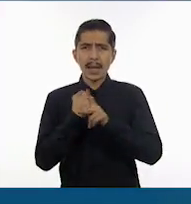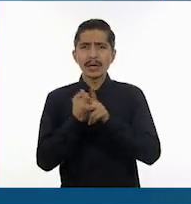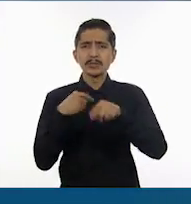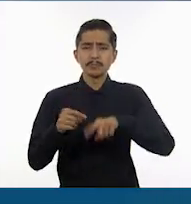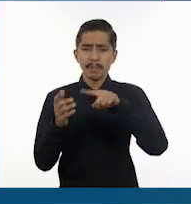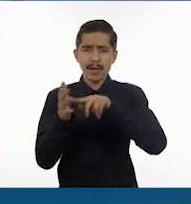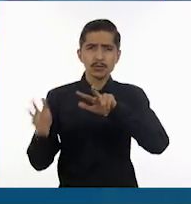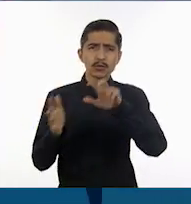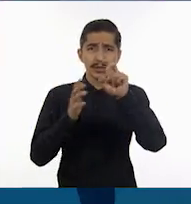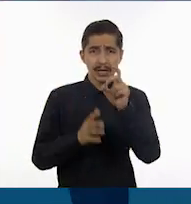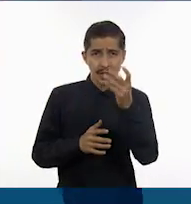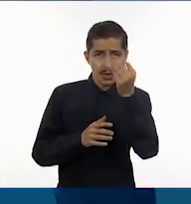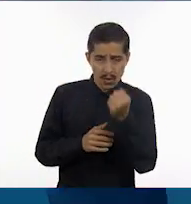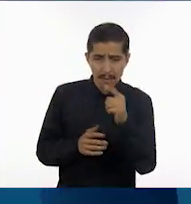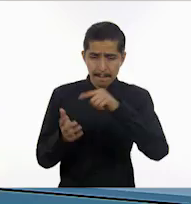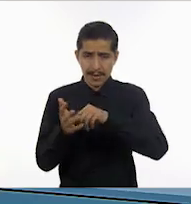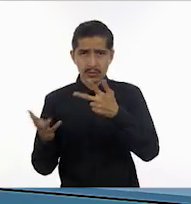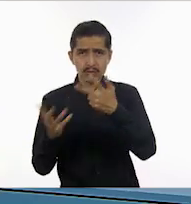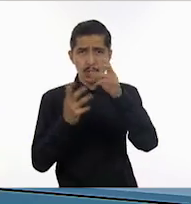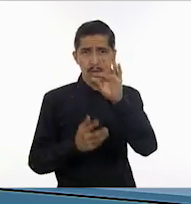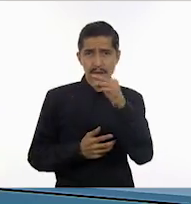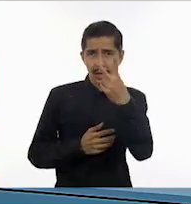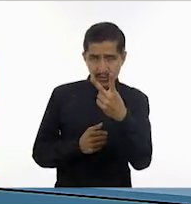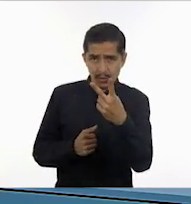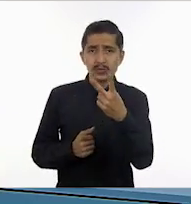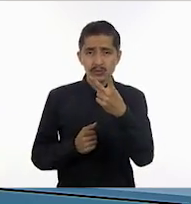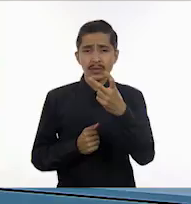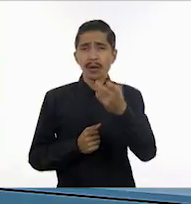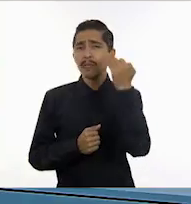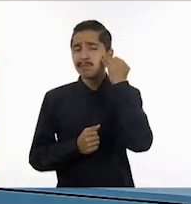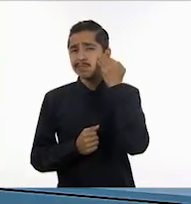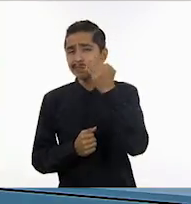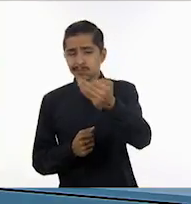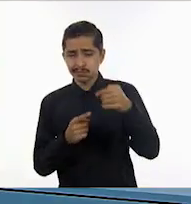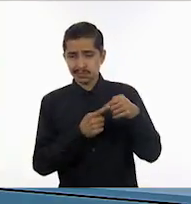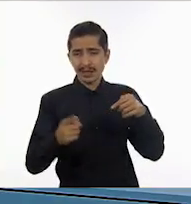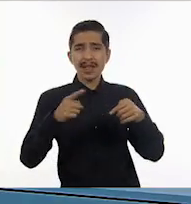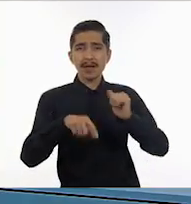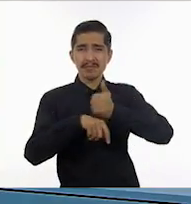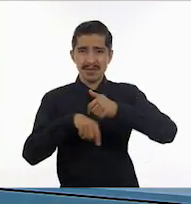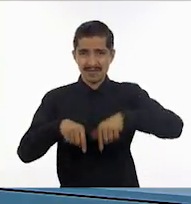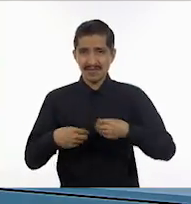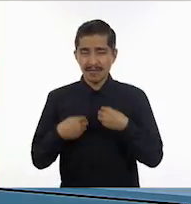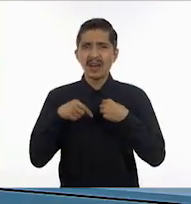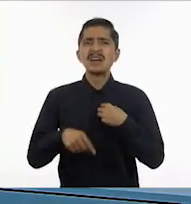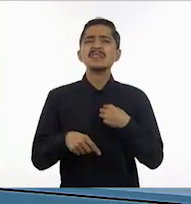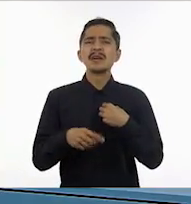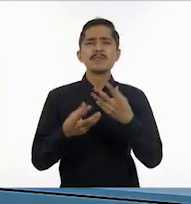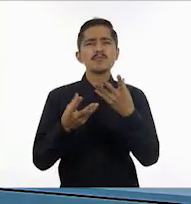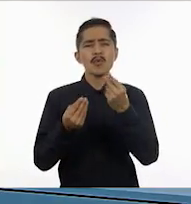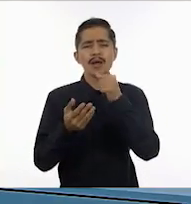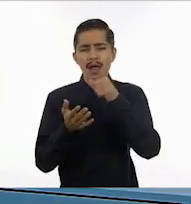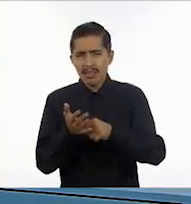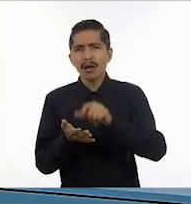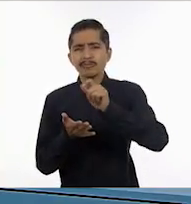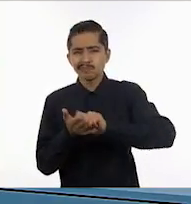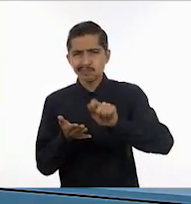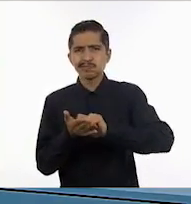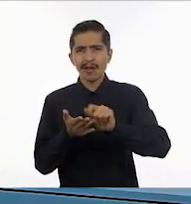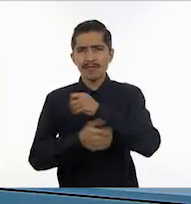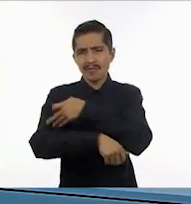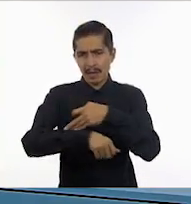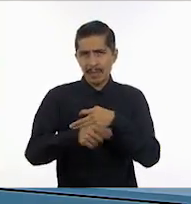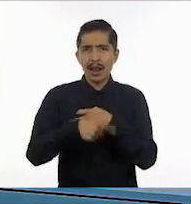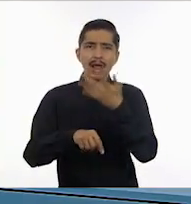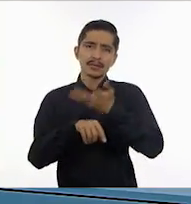entre 1839 y 1842, y durante su estancia aquí, Madame le escribió muchas cartas a sus familiares que